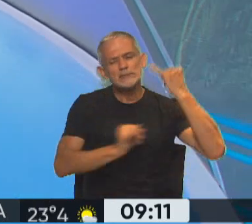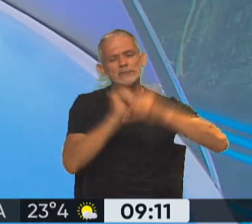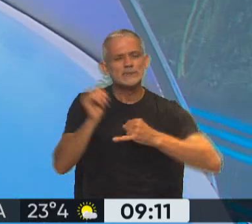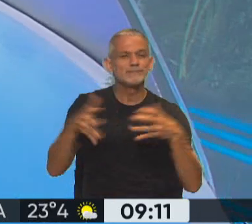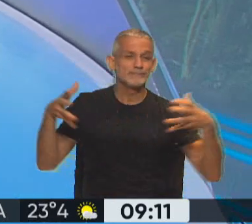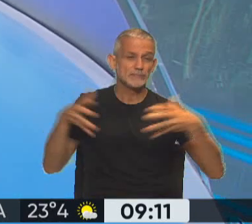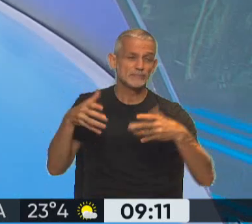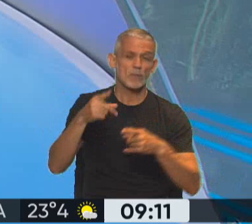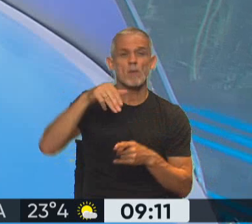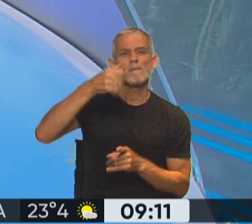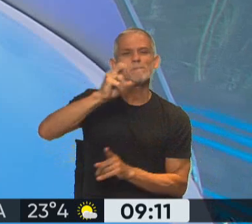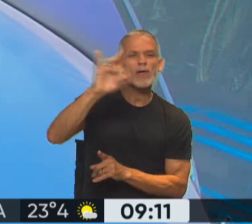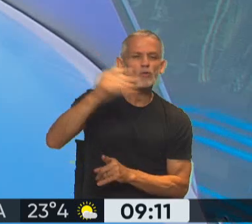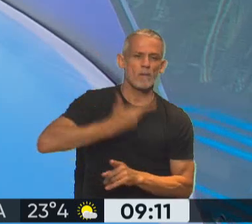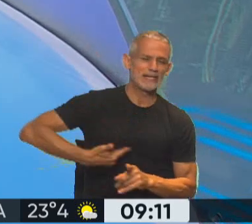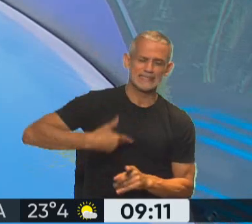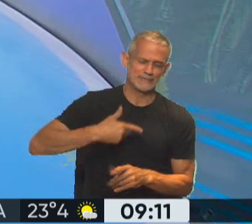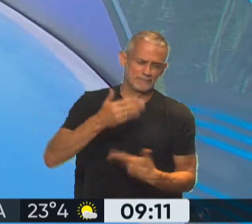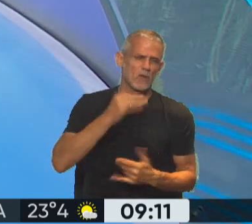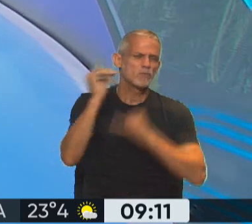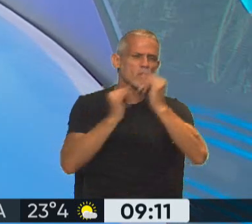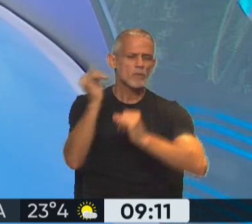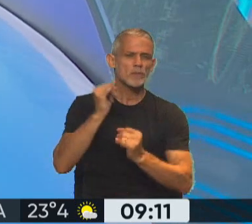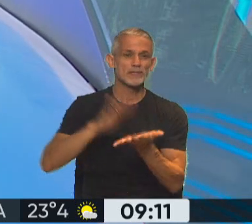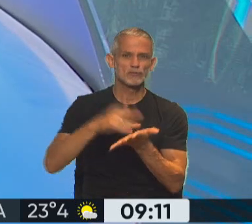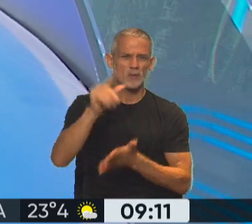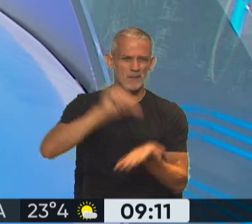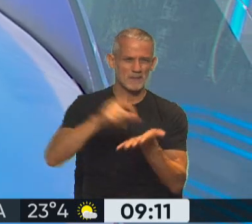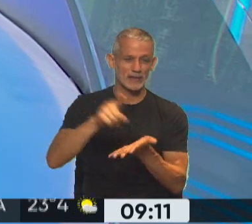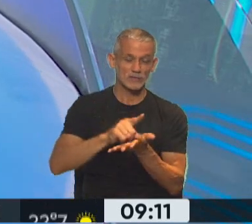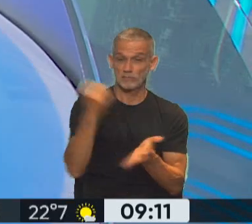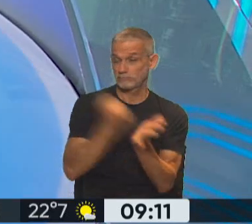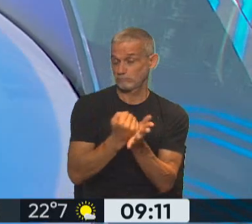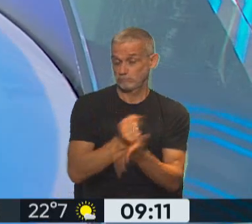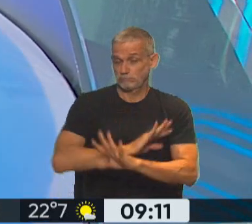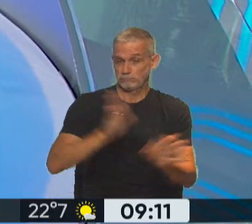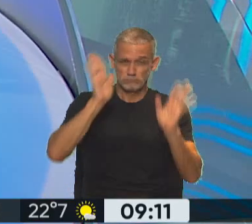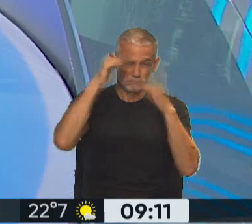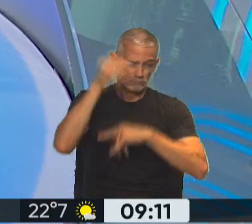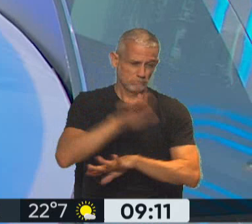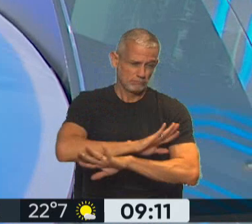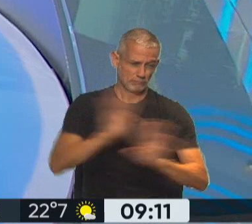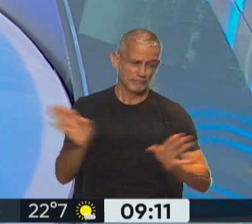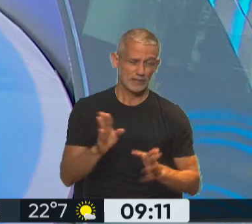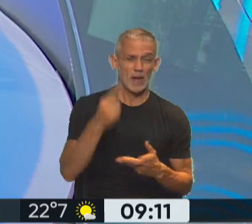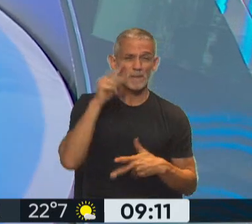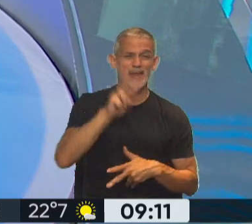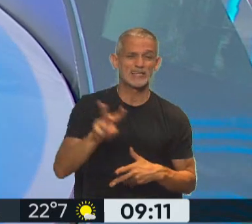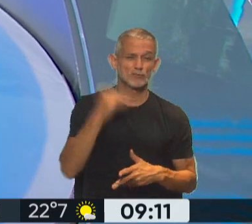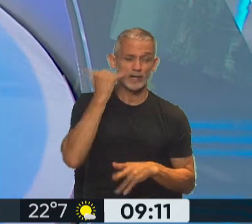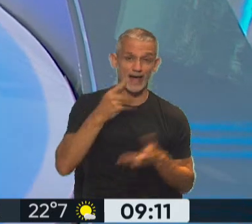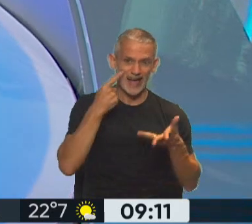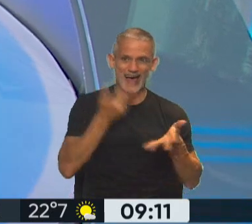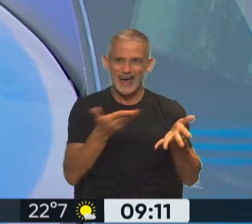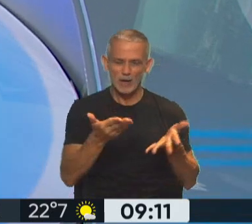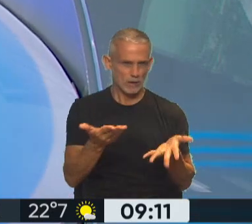Mostrar maduro o el presidente que sea en el país el estigma que tienen este tipo de países cuando quieren Mostrar algo que En